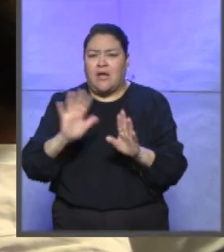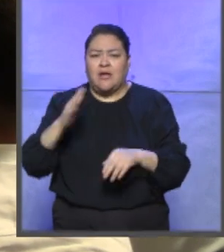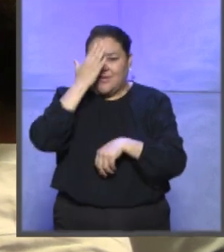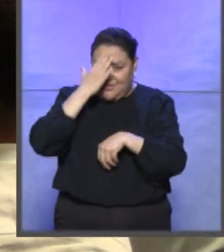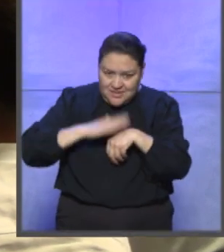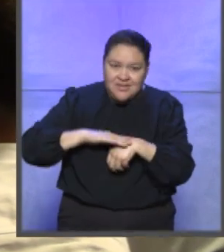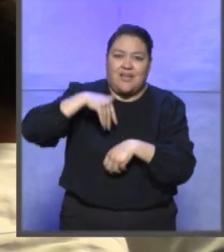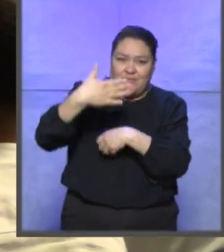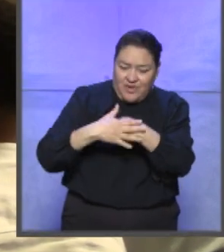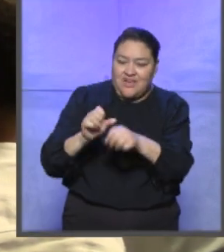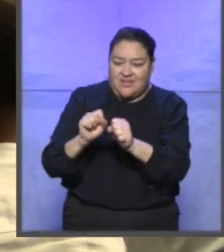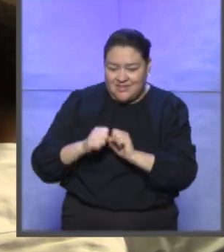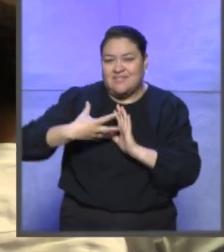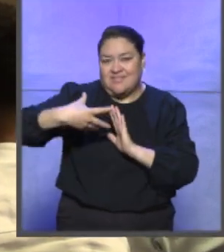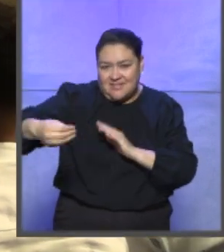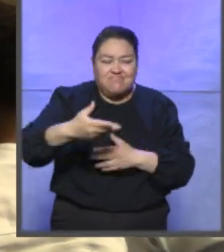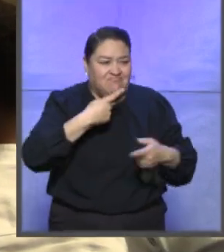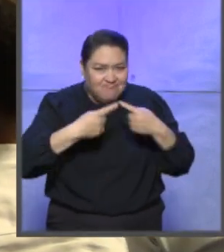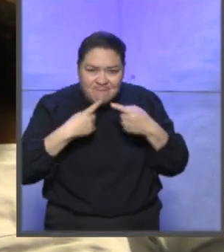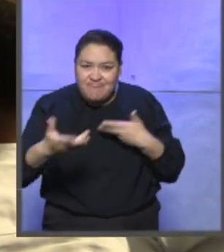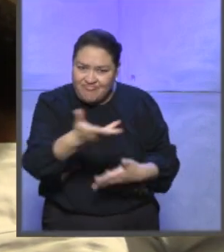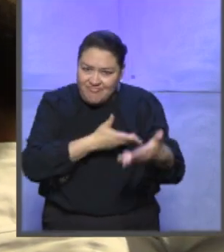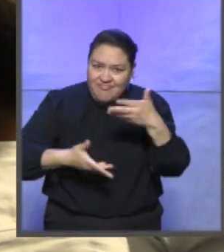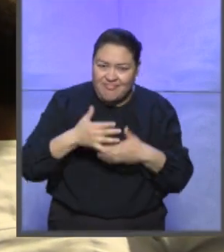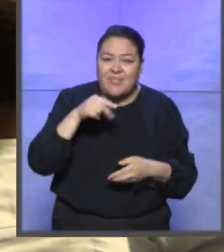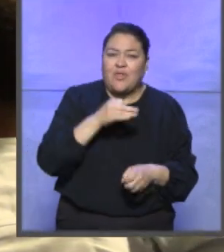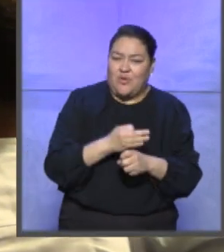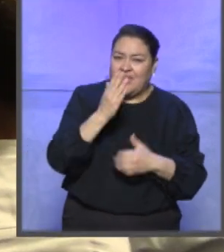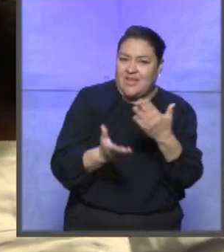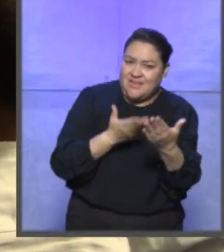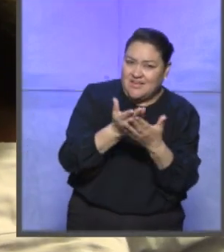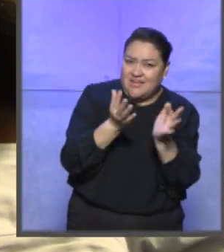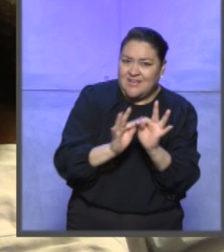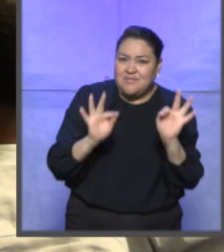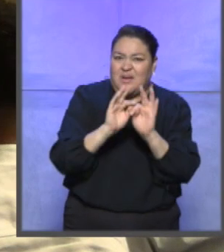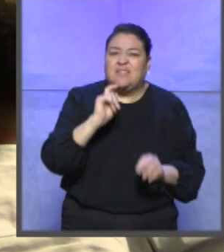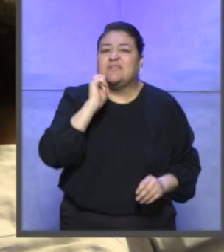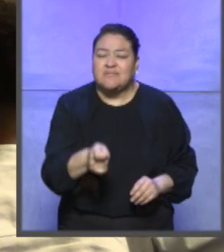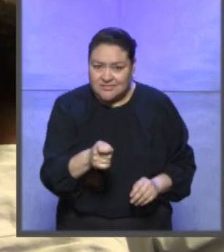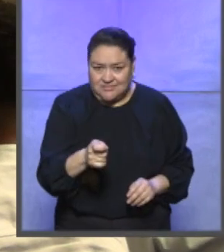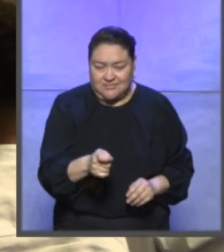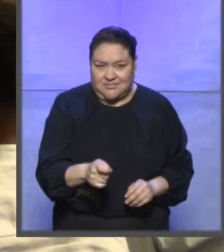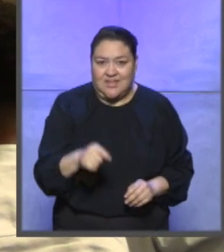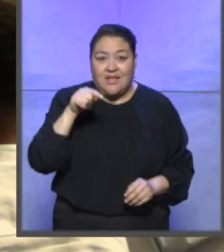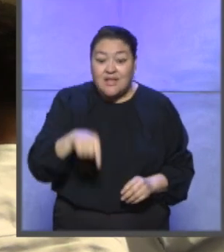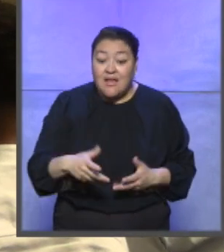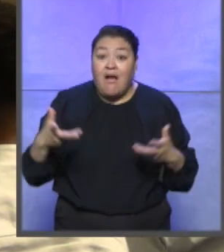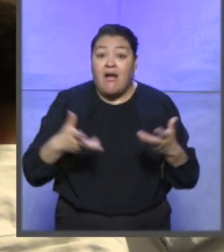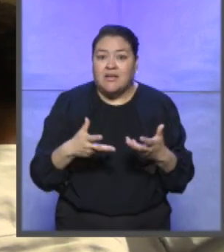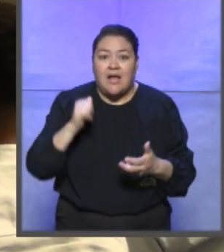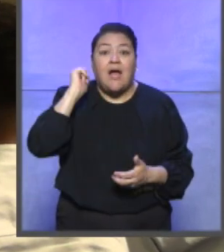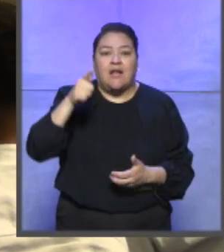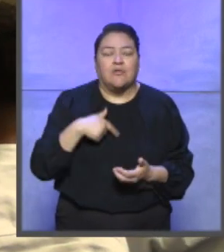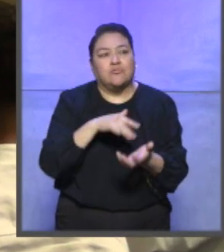seguramente lo van a replicar en un salón, lo van a poder dialogar entre ustedes. ¿Qué es importante de este proyecto y este evento? Algo tenemos que